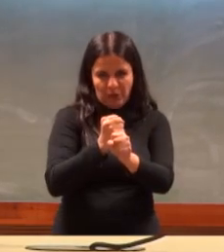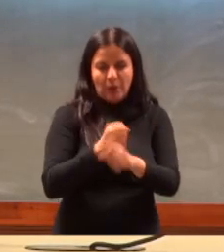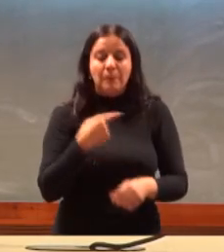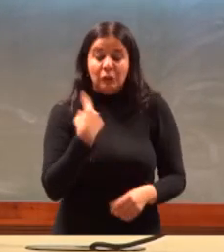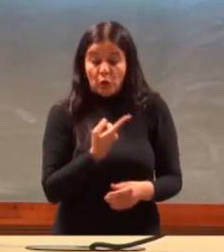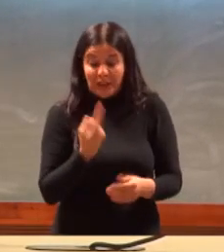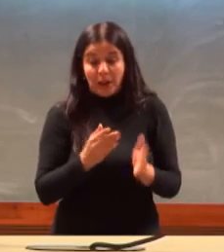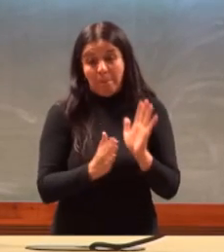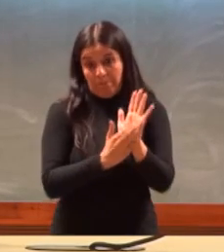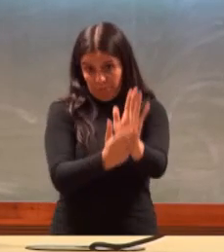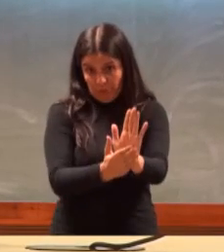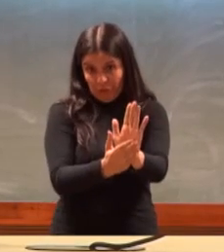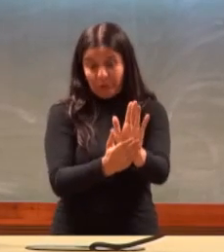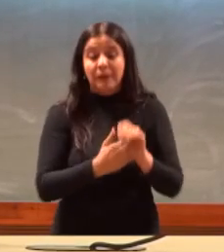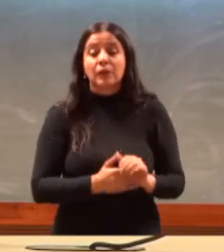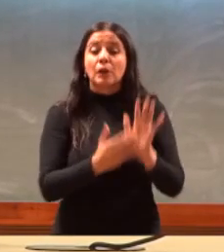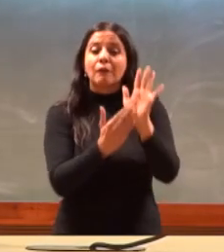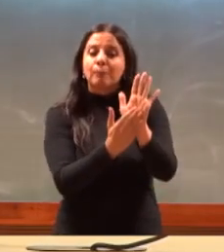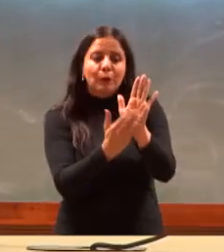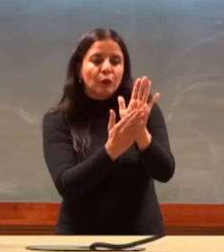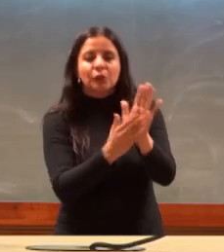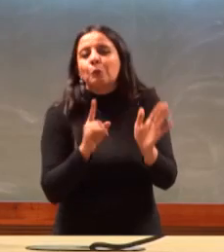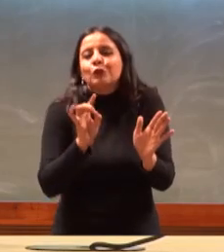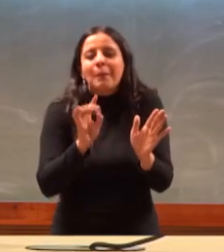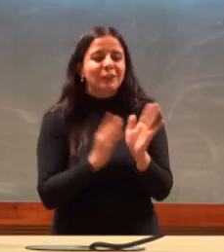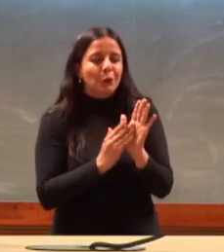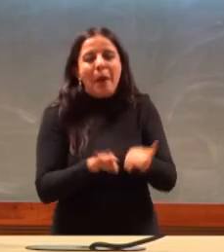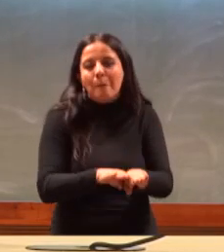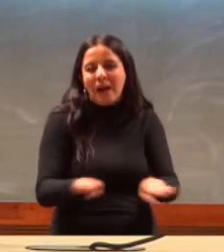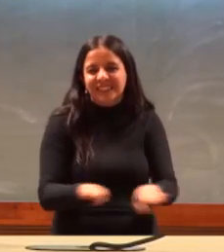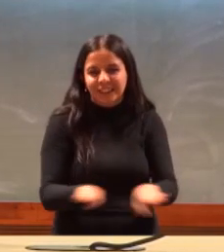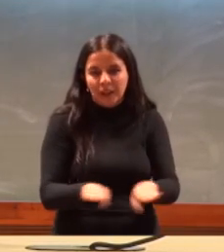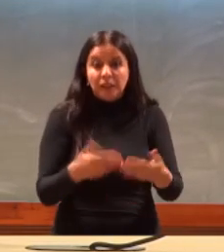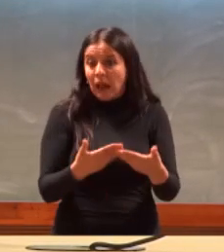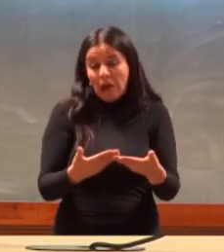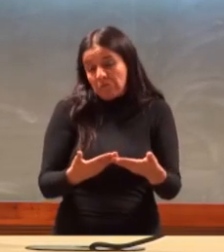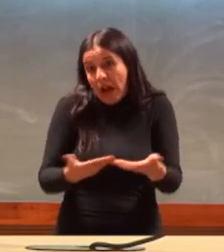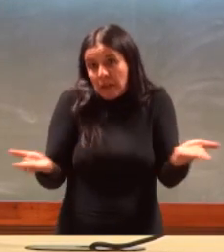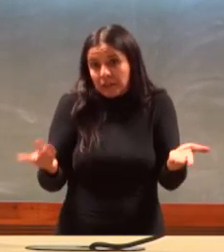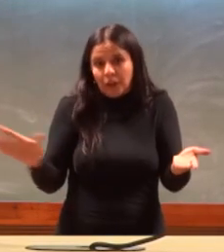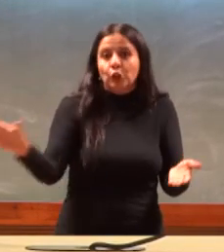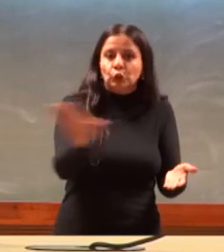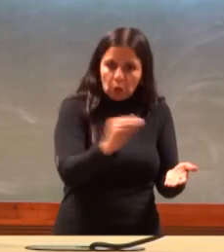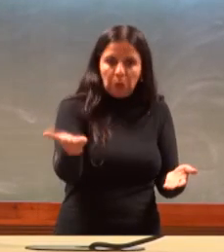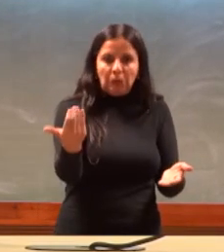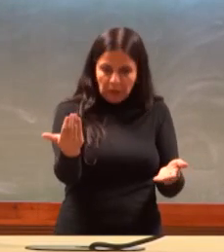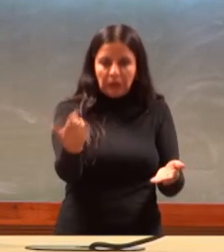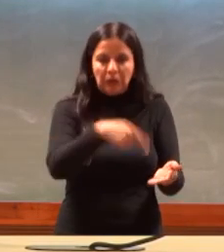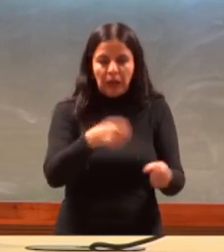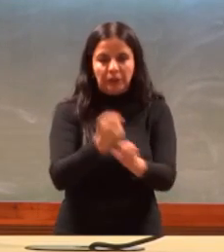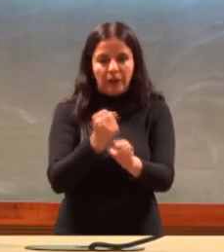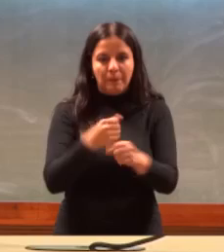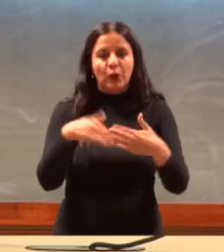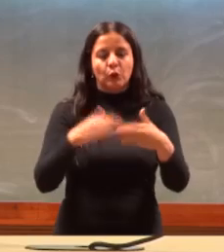nuestra plataforma es literalmente eso una plataforma es una base una base que está abierta para que todos trabajemos colectivamente para construir esta esta